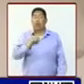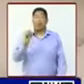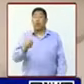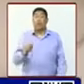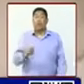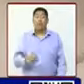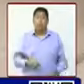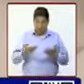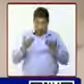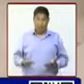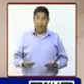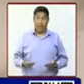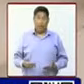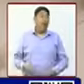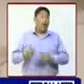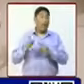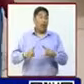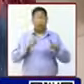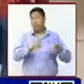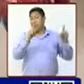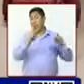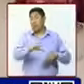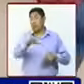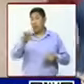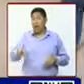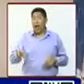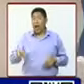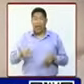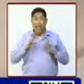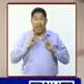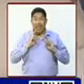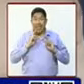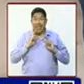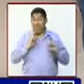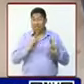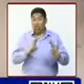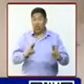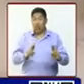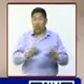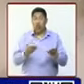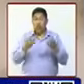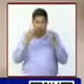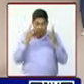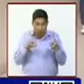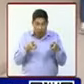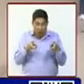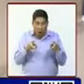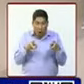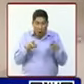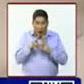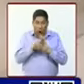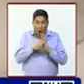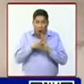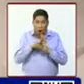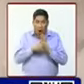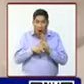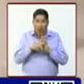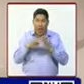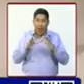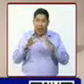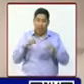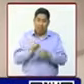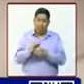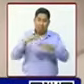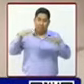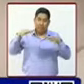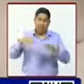Desde aquí recorreremos distintos lugares, tanto los ríos donde se han viralizado videos, que existen ya promontorios de